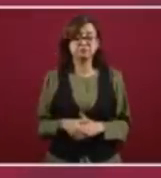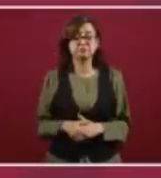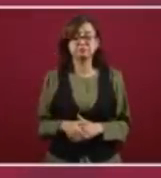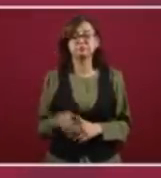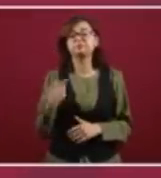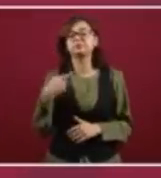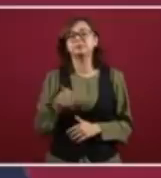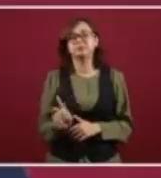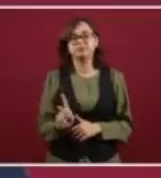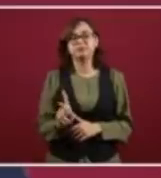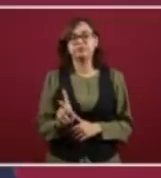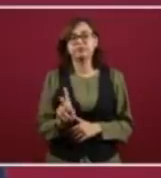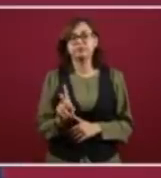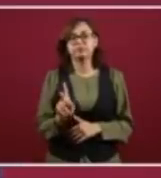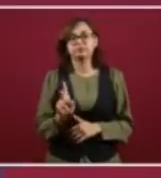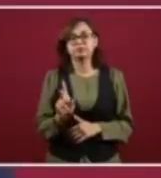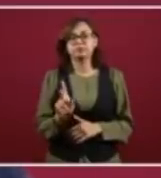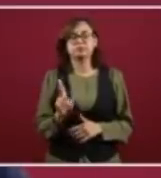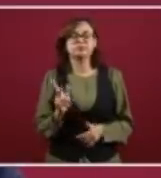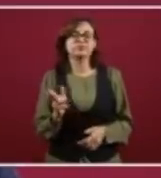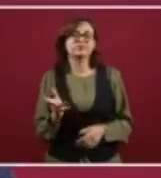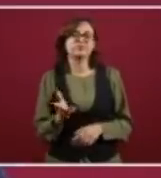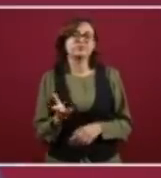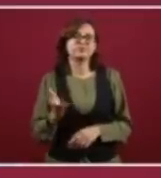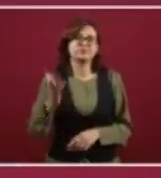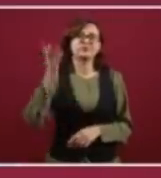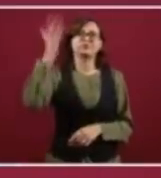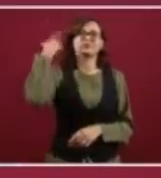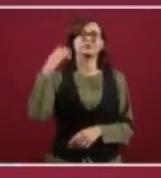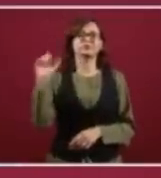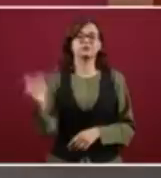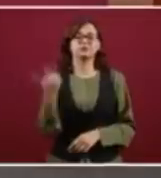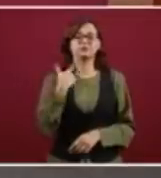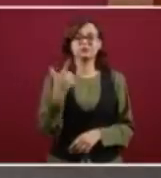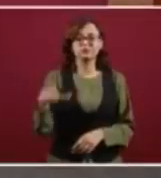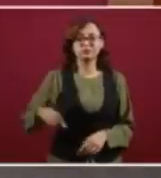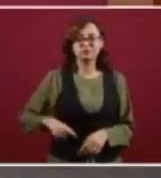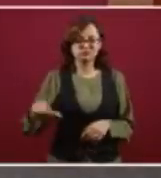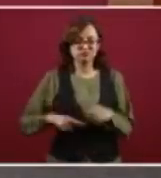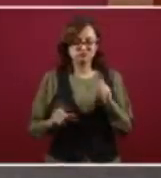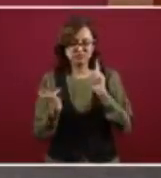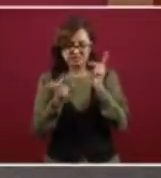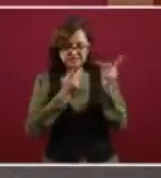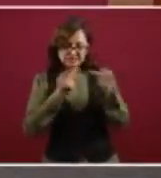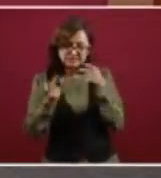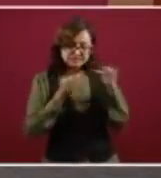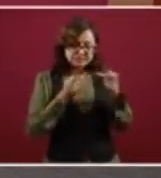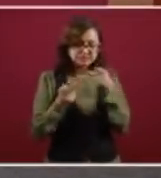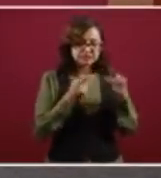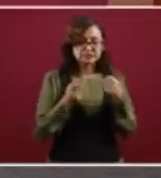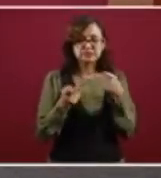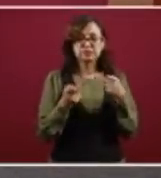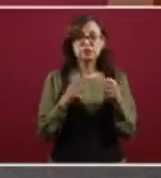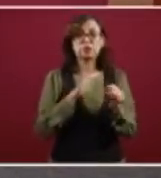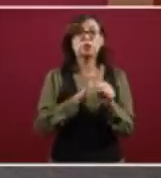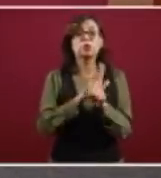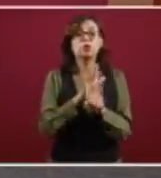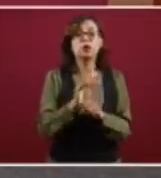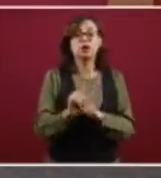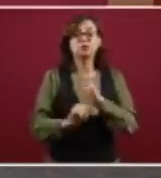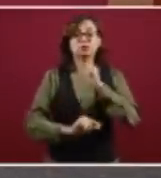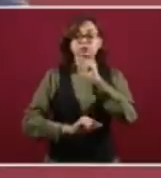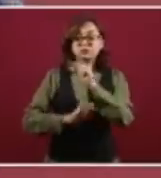Pero el plan que se tenía era que se fuesen cerrando